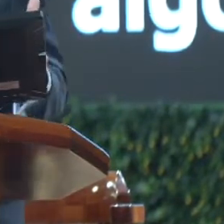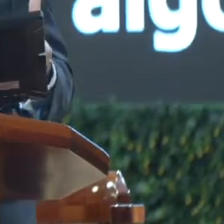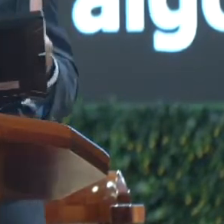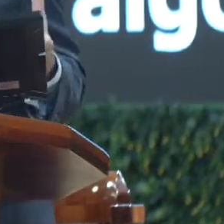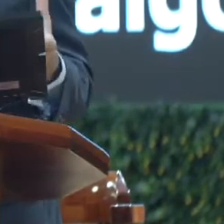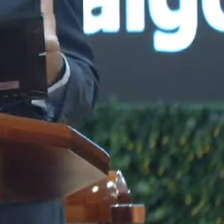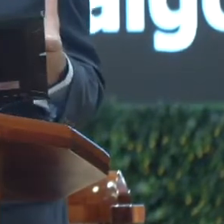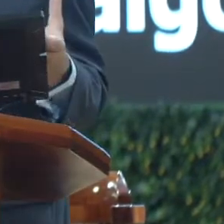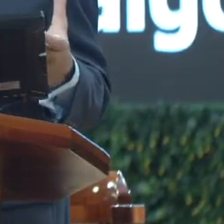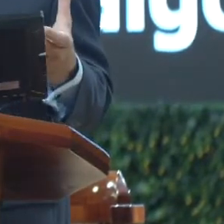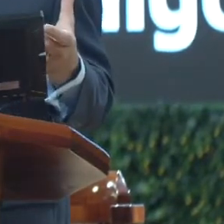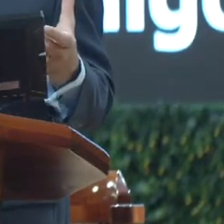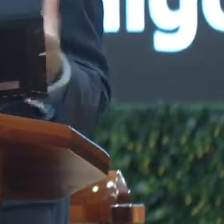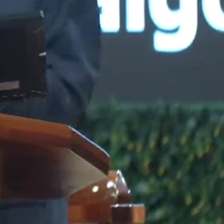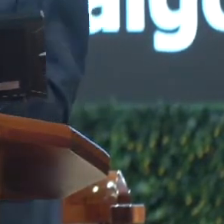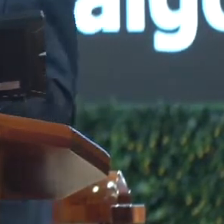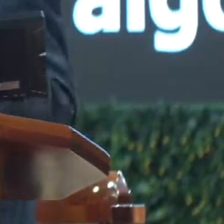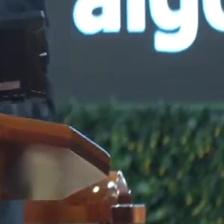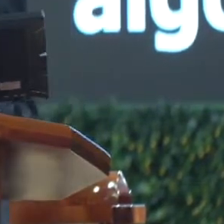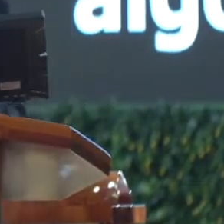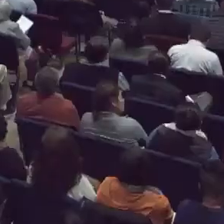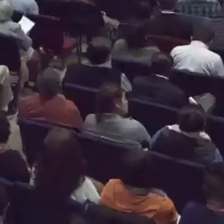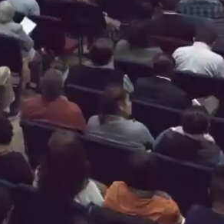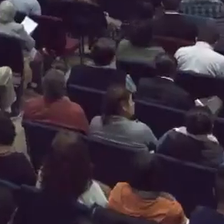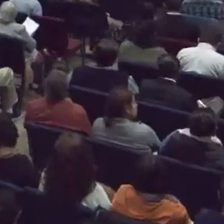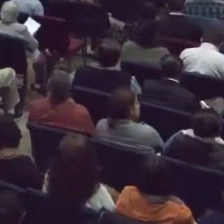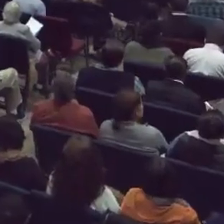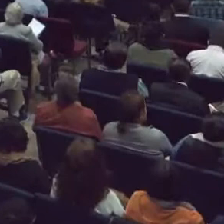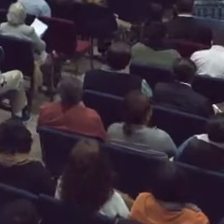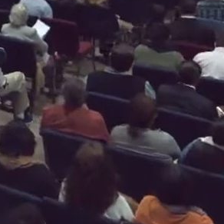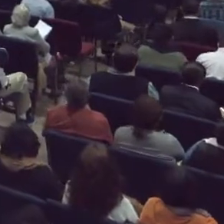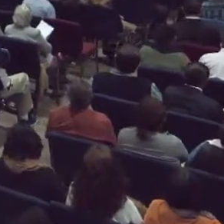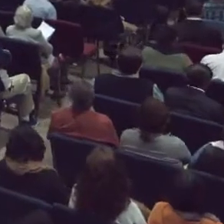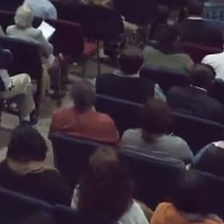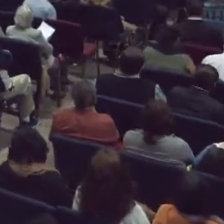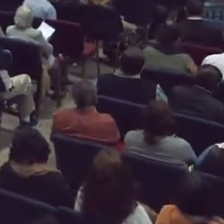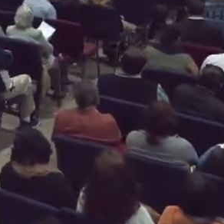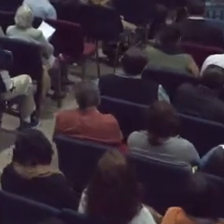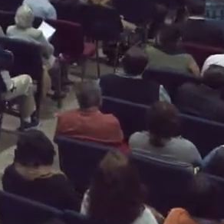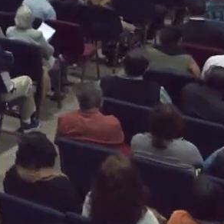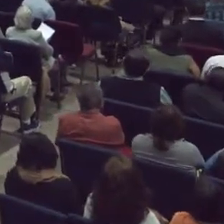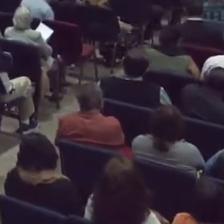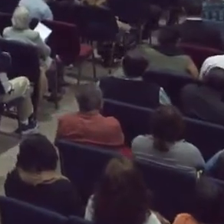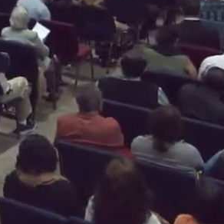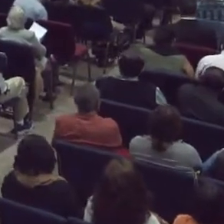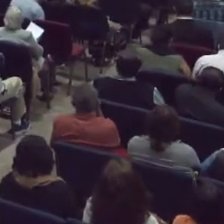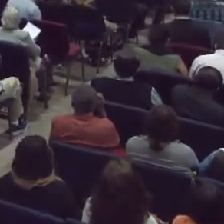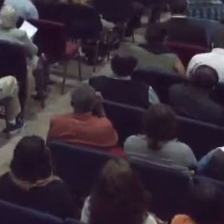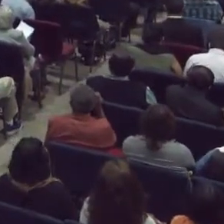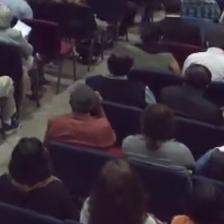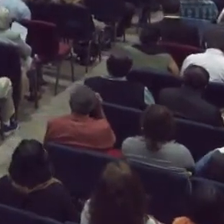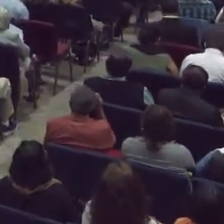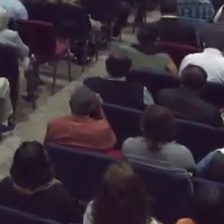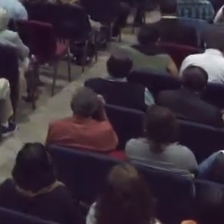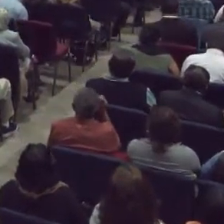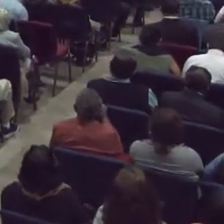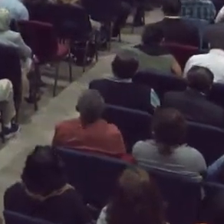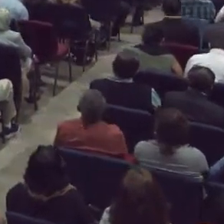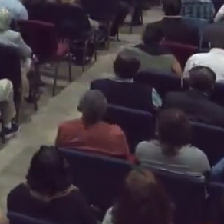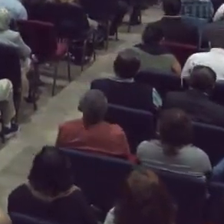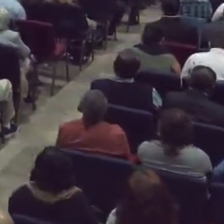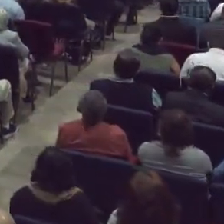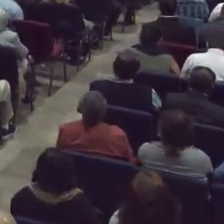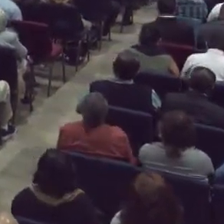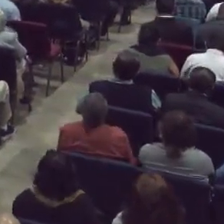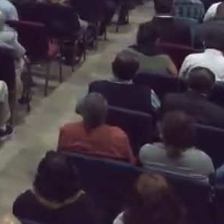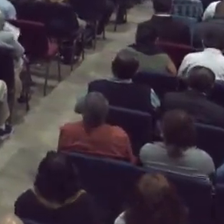amaneció y se están despidiendo. Él está en el baño y ella le deja una notita: